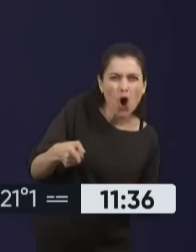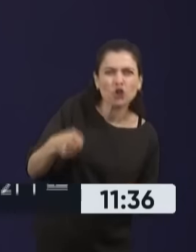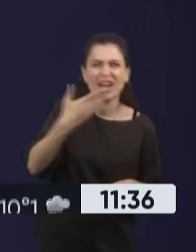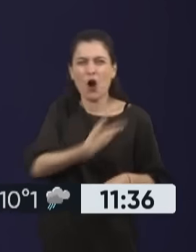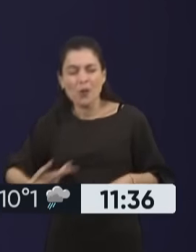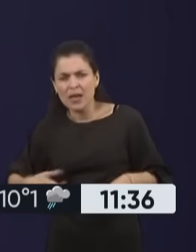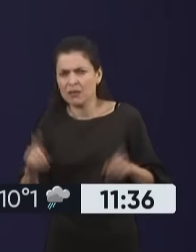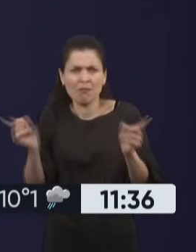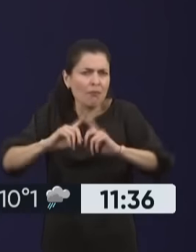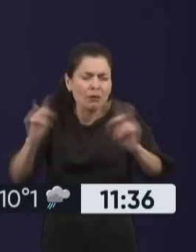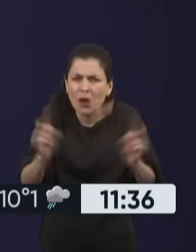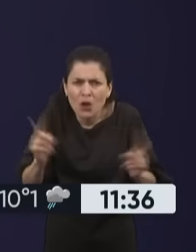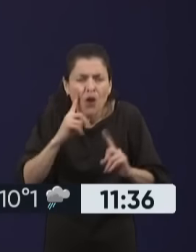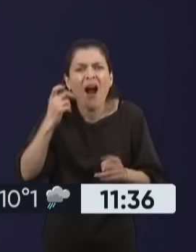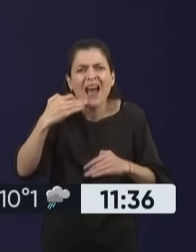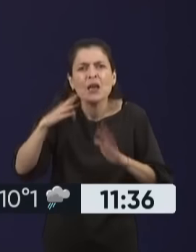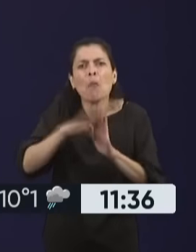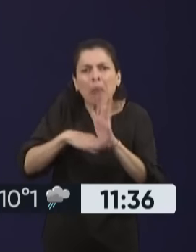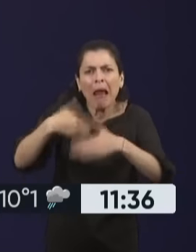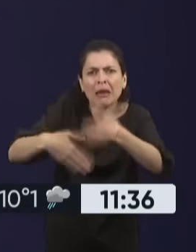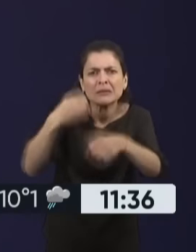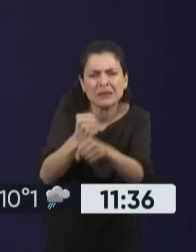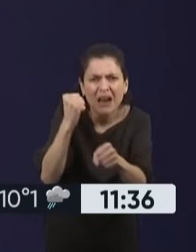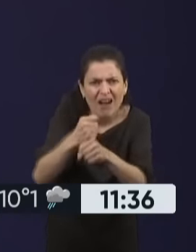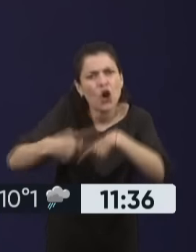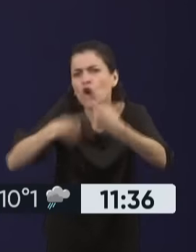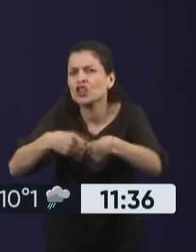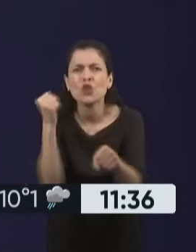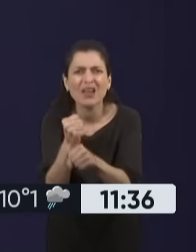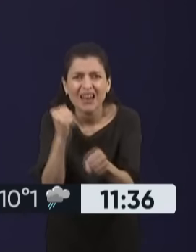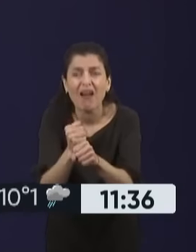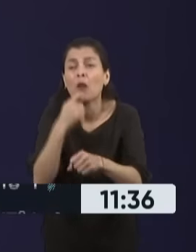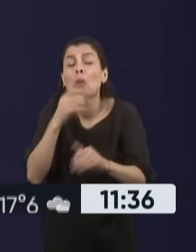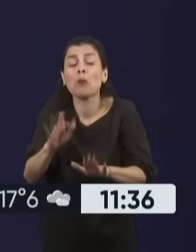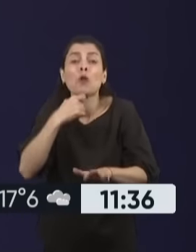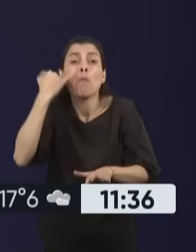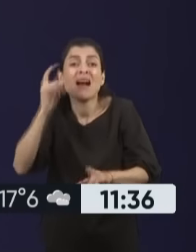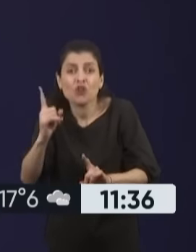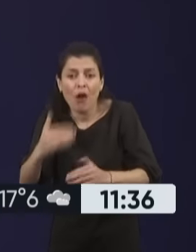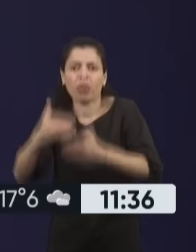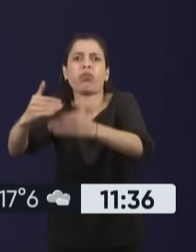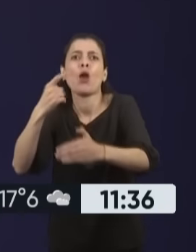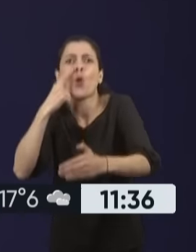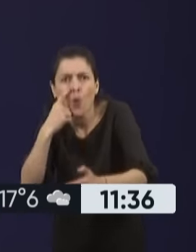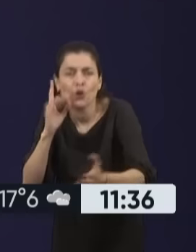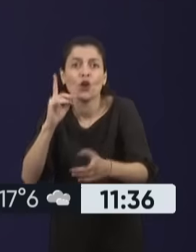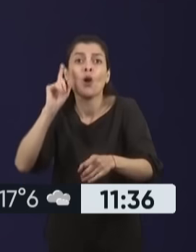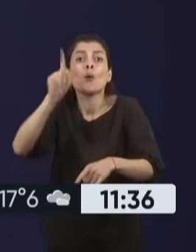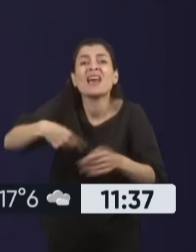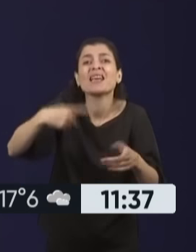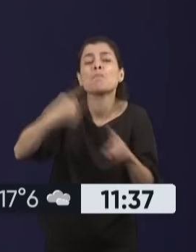vamos no un plan delineado y y se va a seguir y después si no es Mayo en junio habrá sido por un tema administrativo por un tema